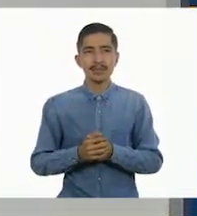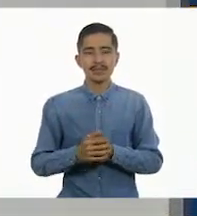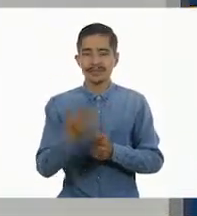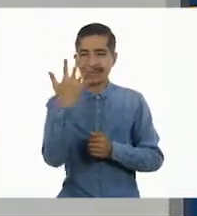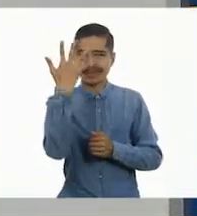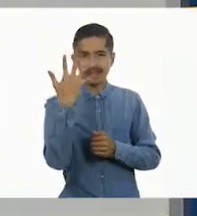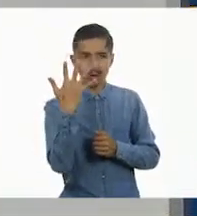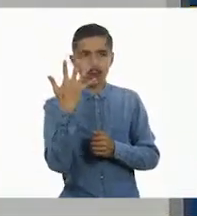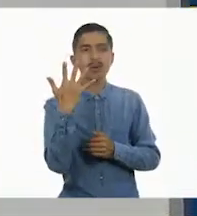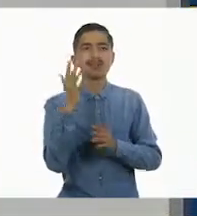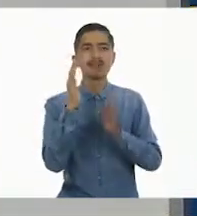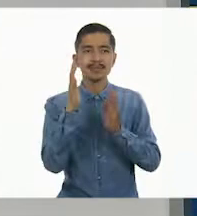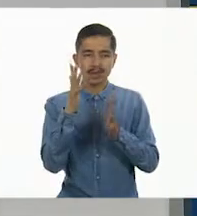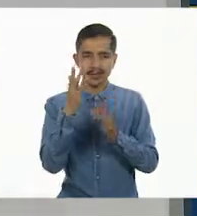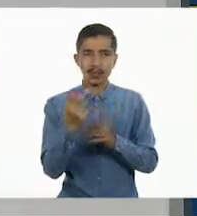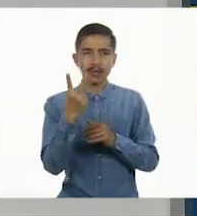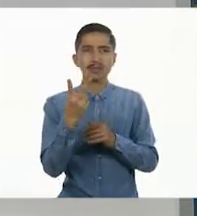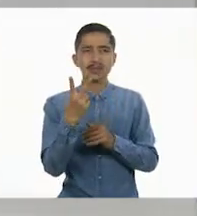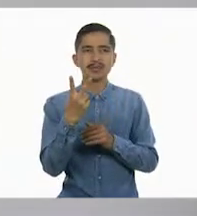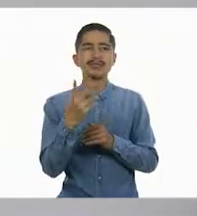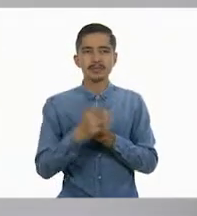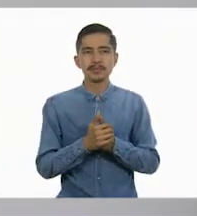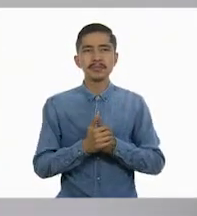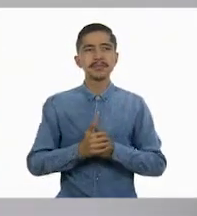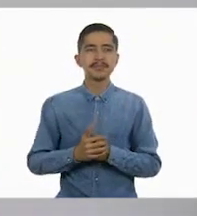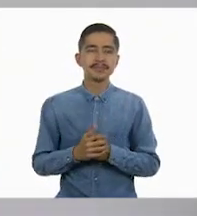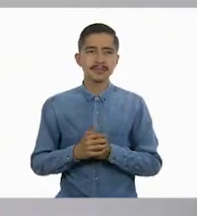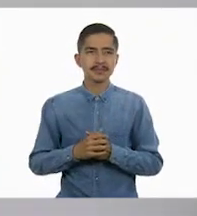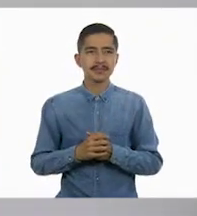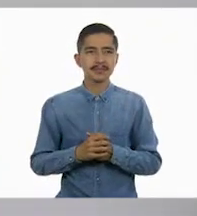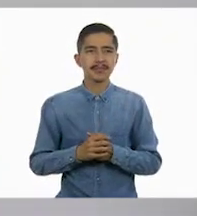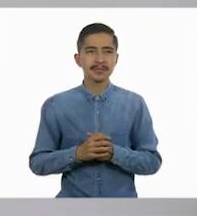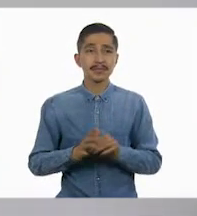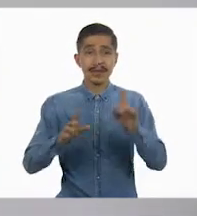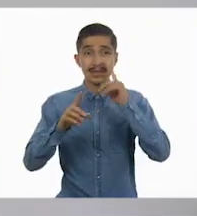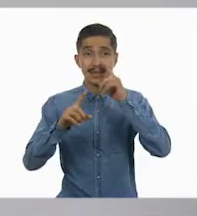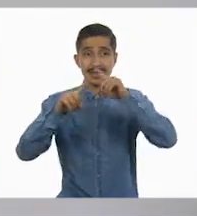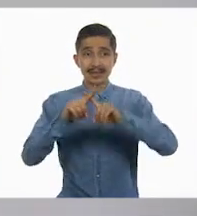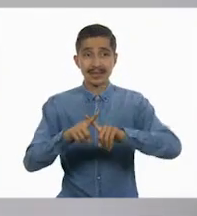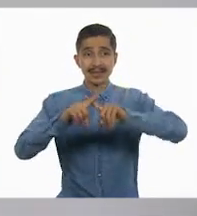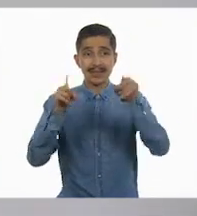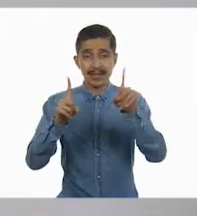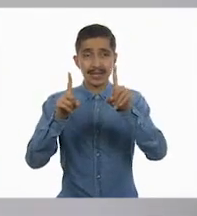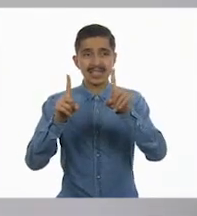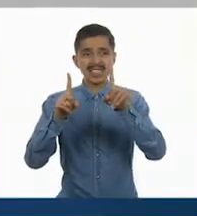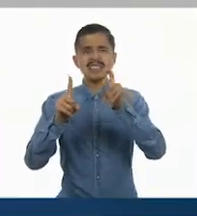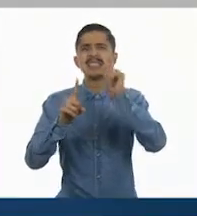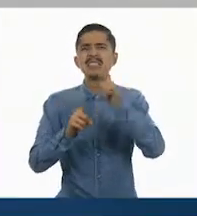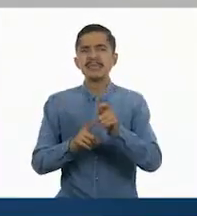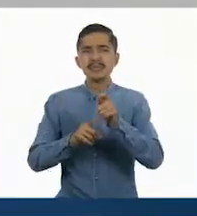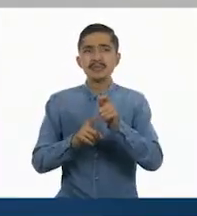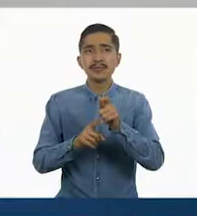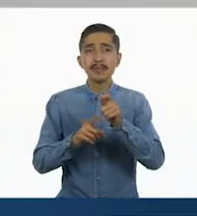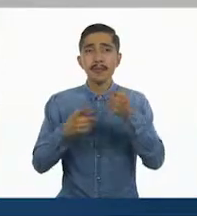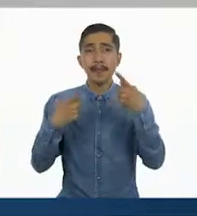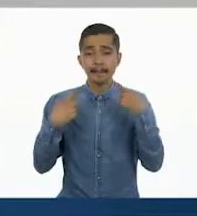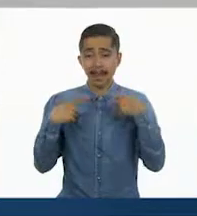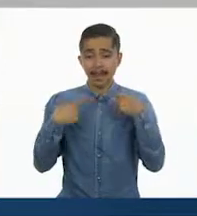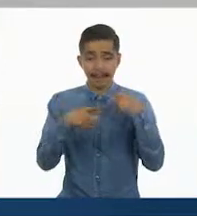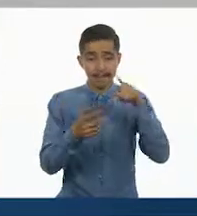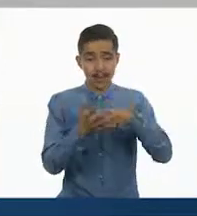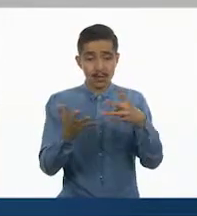en 5 y ahora sí. Sí. Lo demás ya no se mueve. Sí. Entonces, la diferencia entre la población que